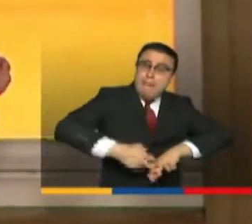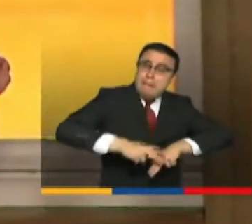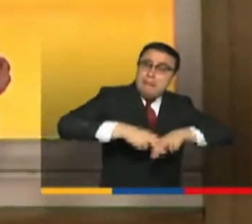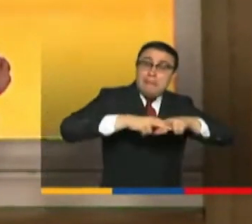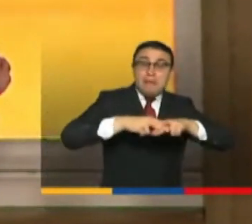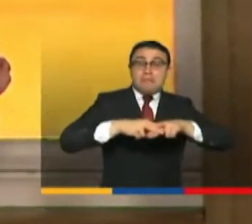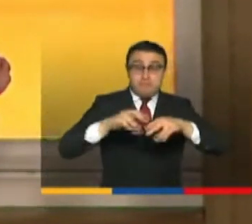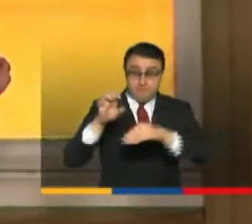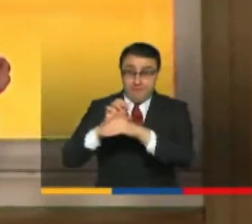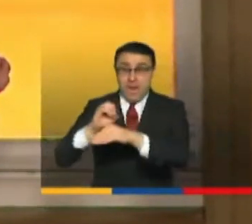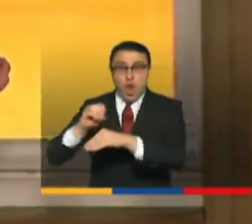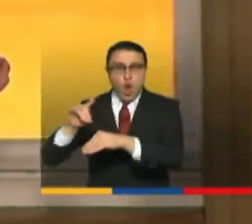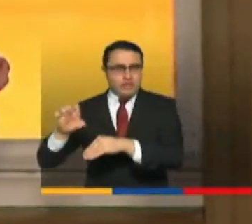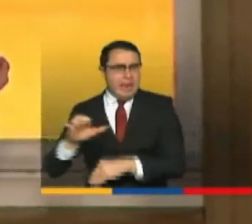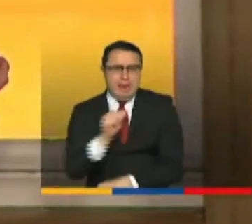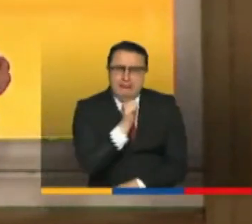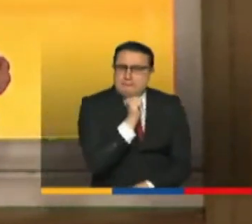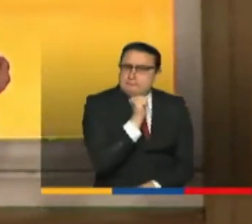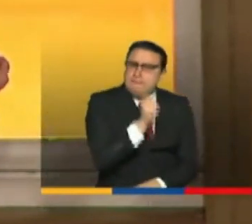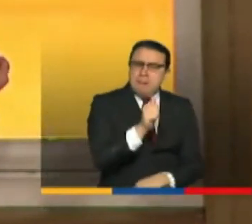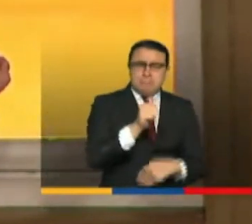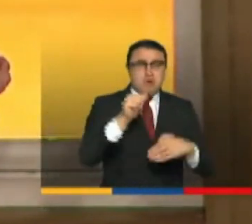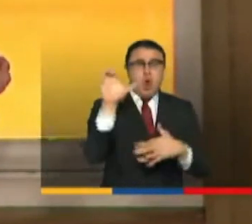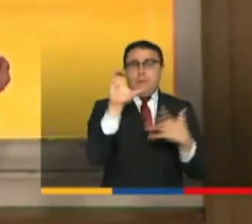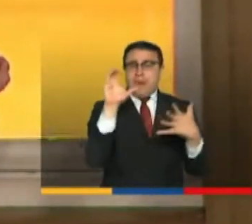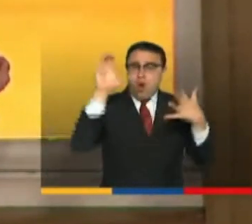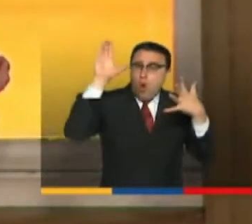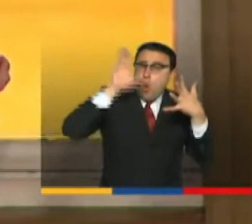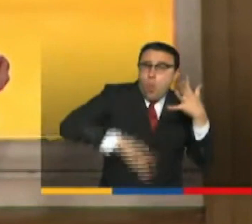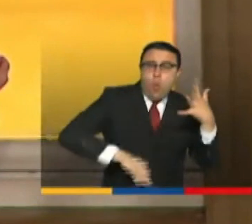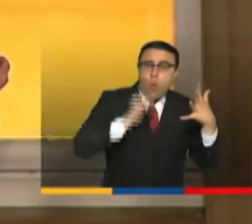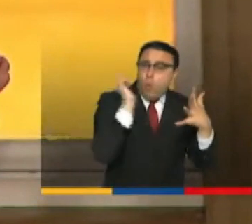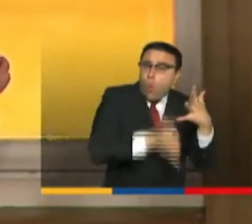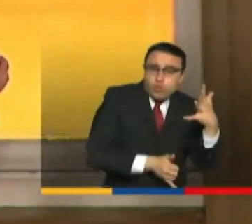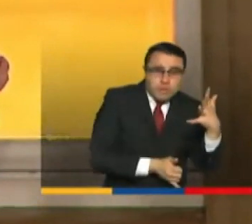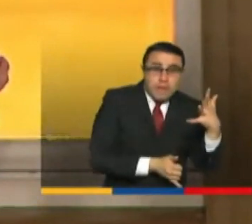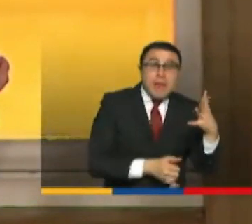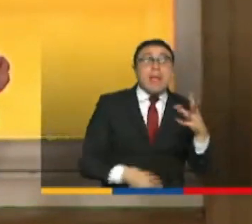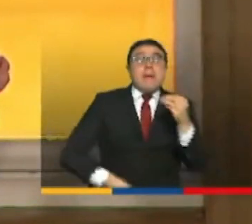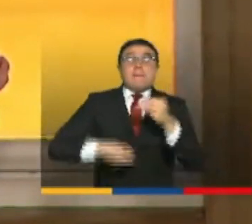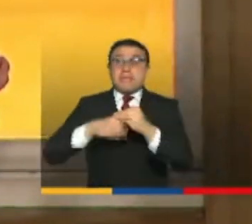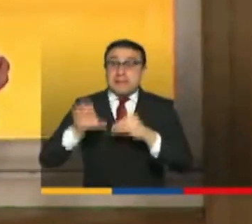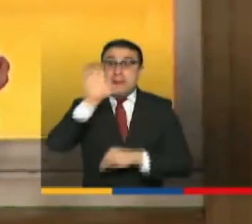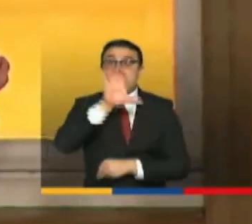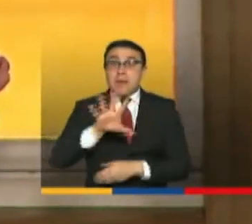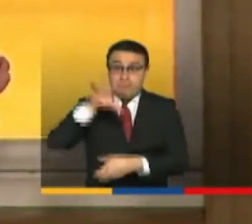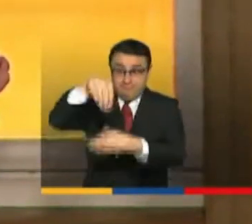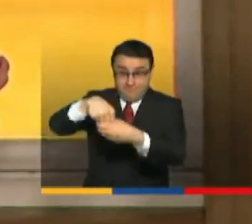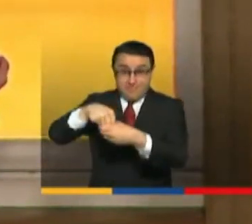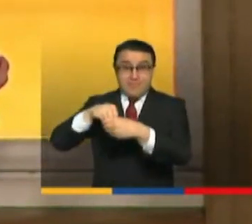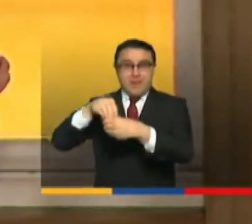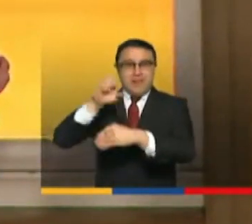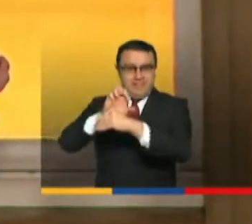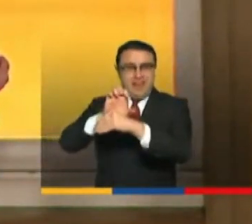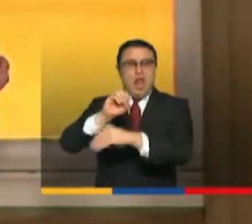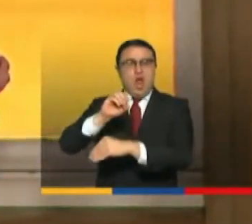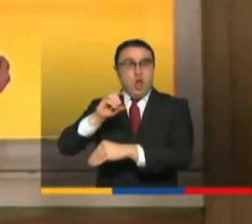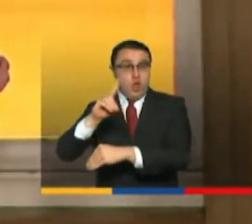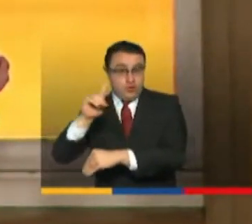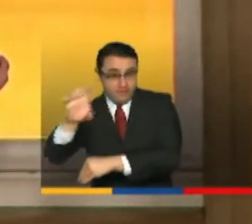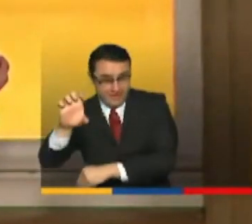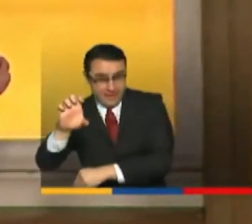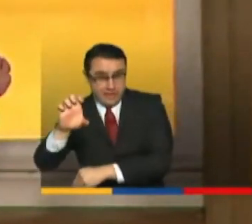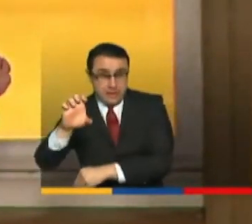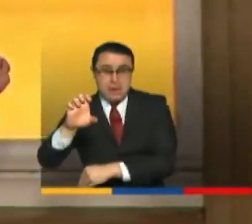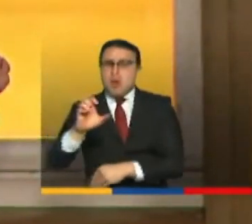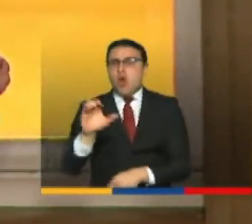no solamente con la menor productividad de todos los países de la OCDE, no solamente con un pueblo que